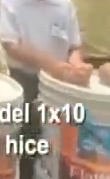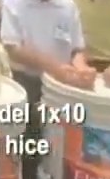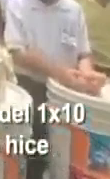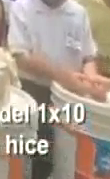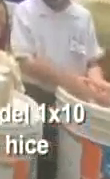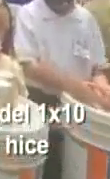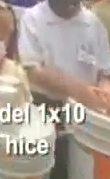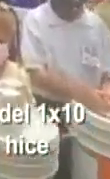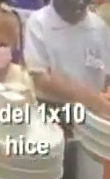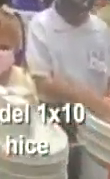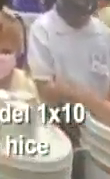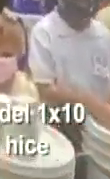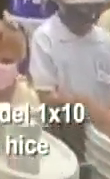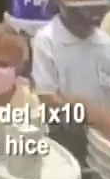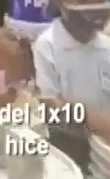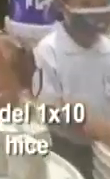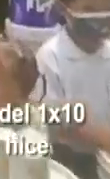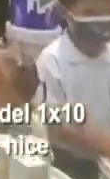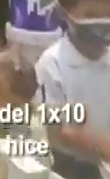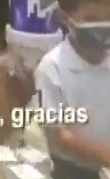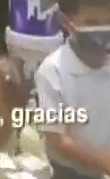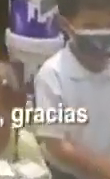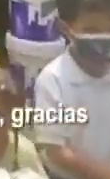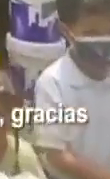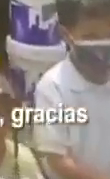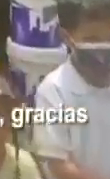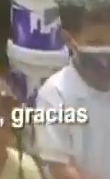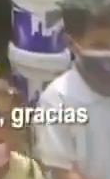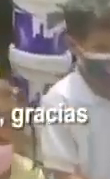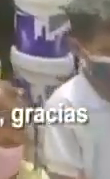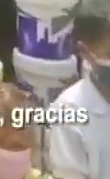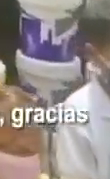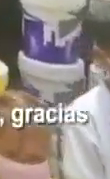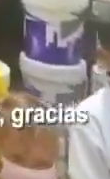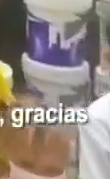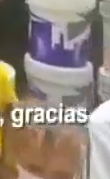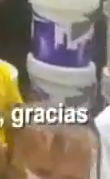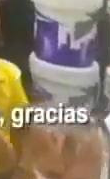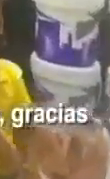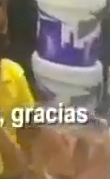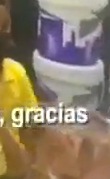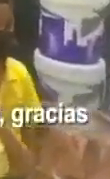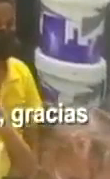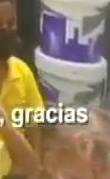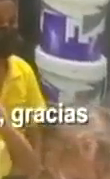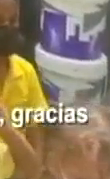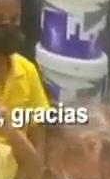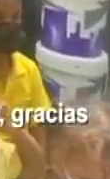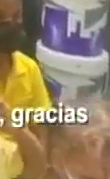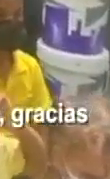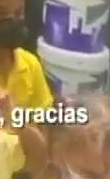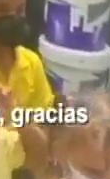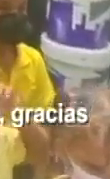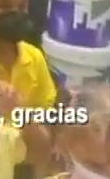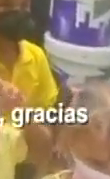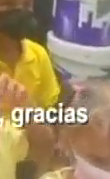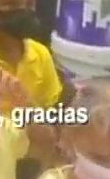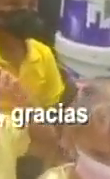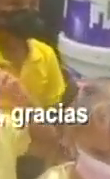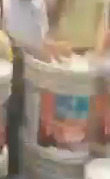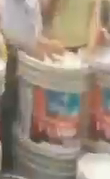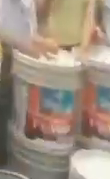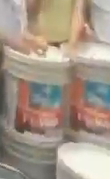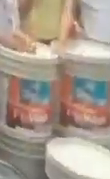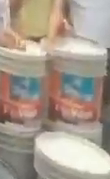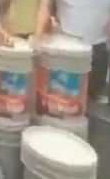del 1x10, tuvimos respuesta a una denuncia que hice el día lunes 23 y ya hoy tuvimos respuesta. Gracias, señor